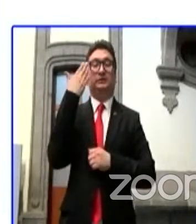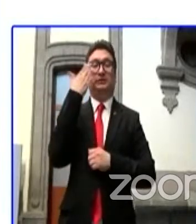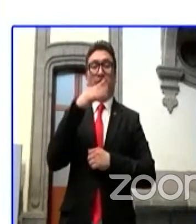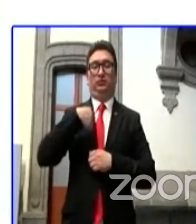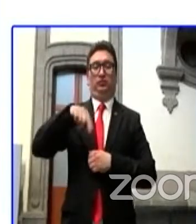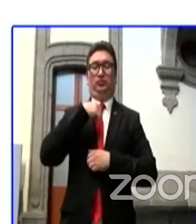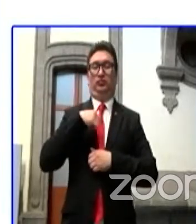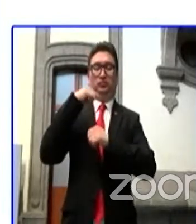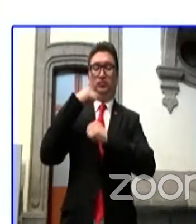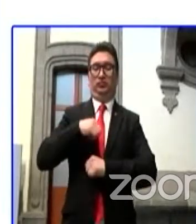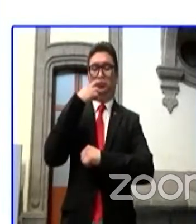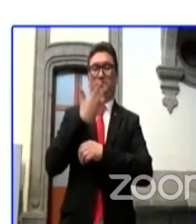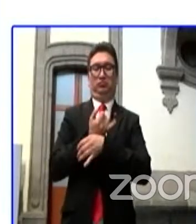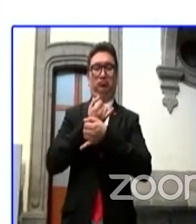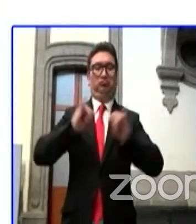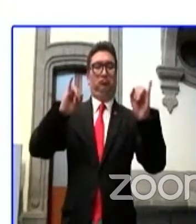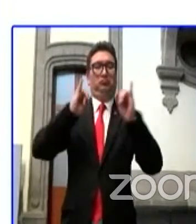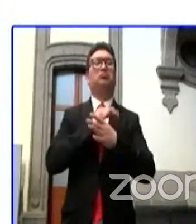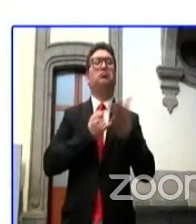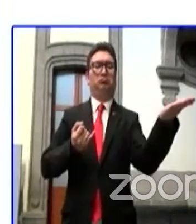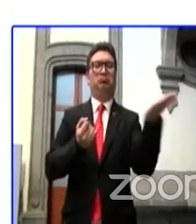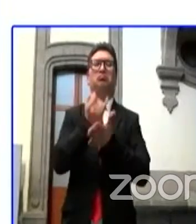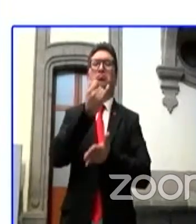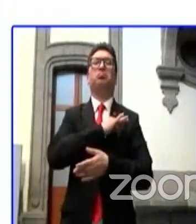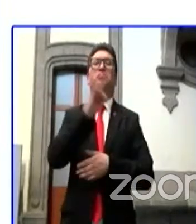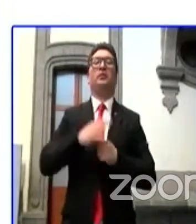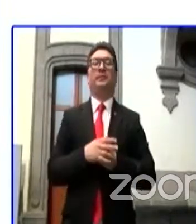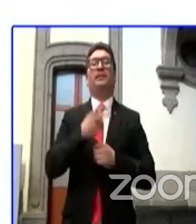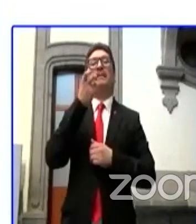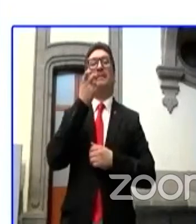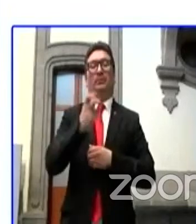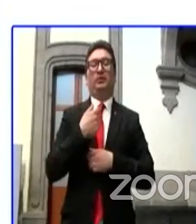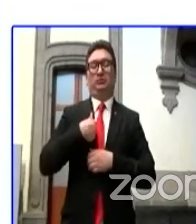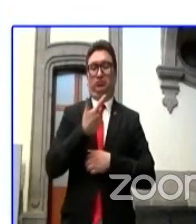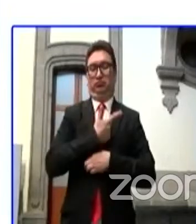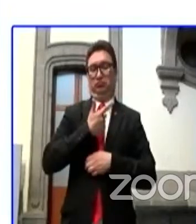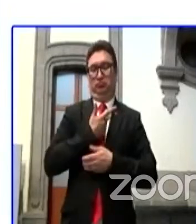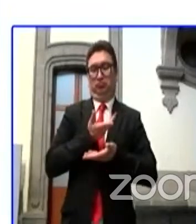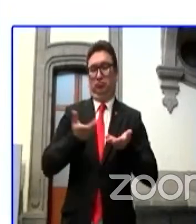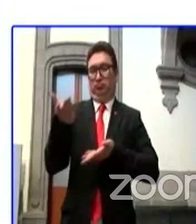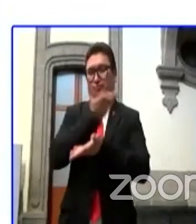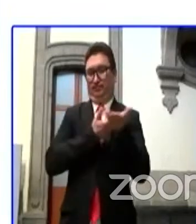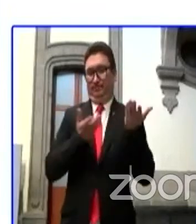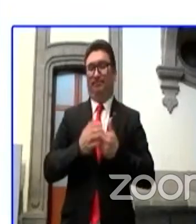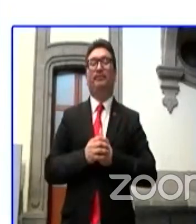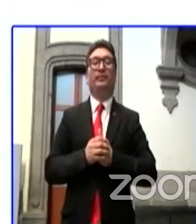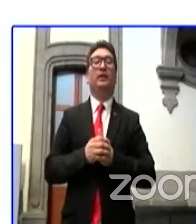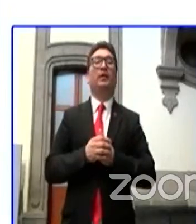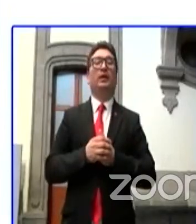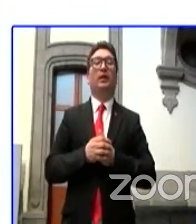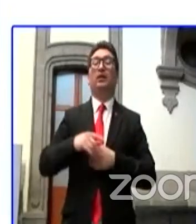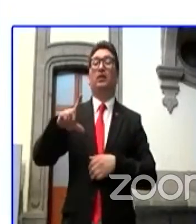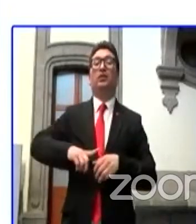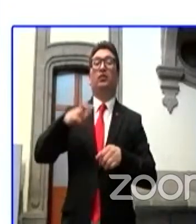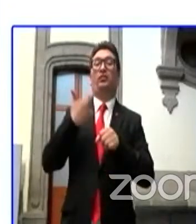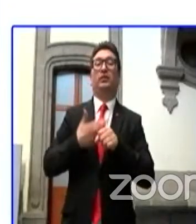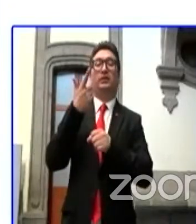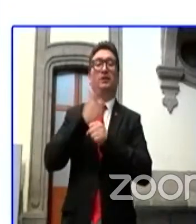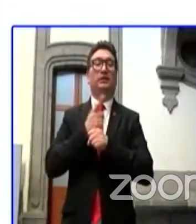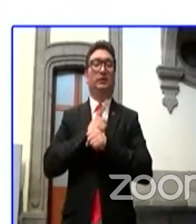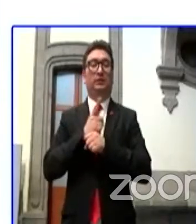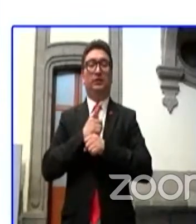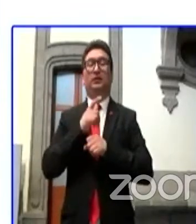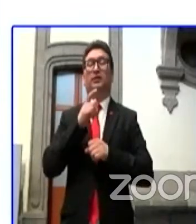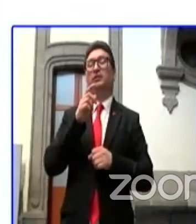autonomía también, entonces poder decidir. Entonces es parte de lo que me gustaría compartir. El señor gobernador, el licenciado David